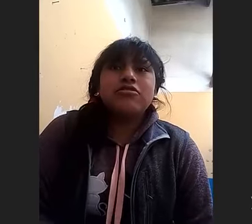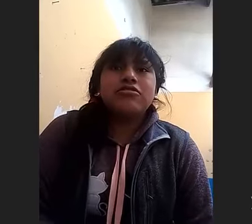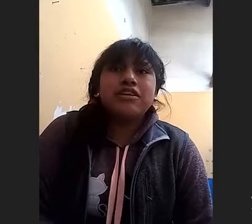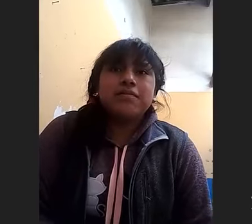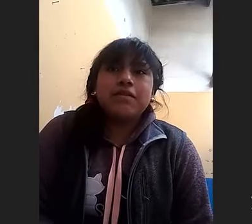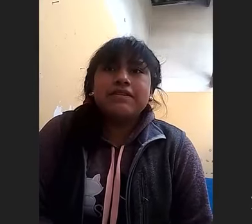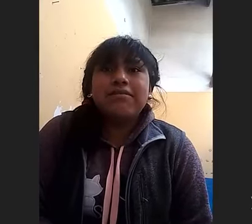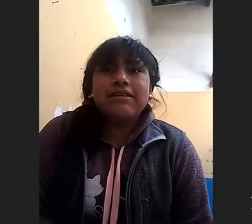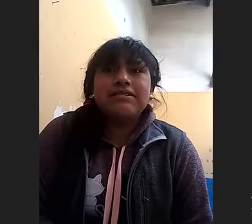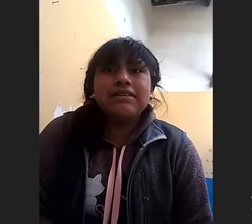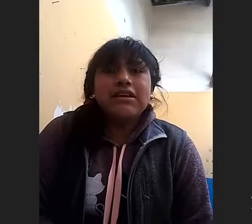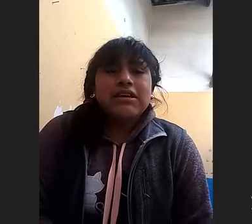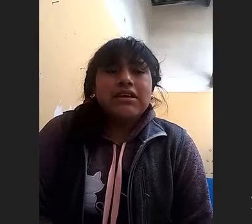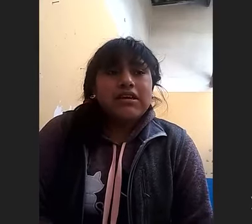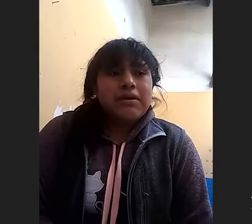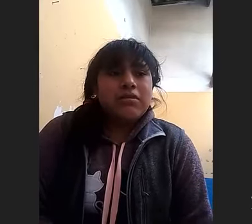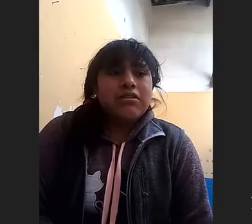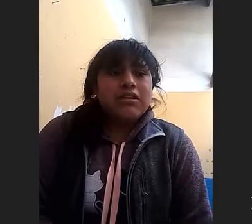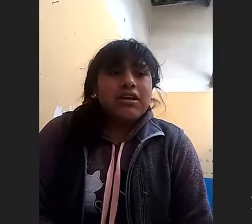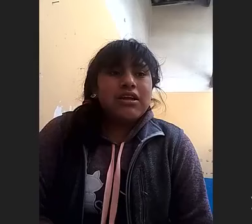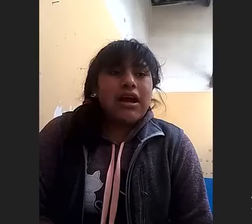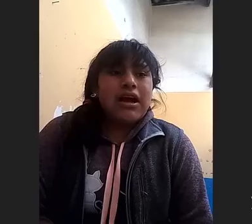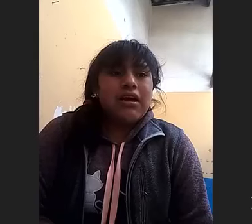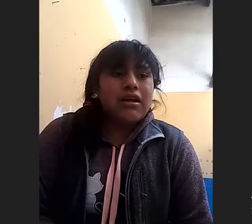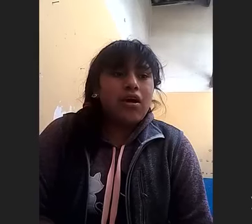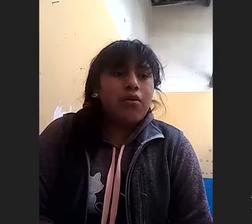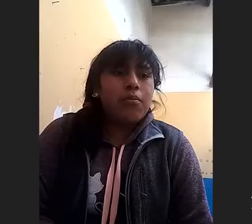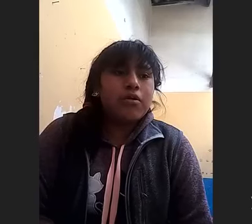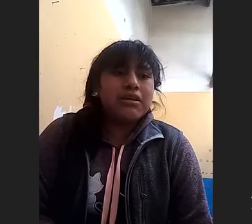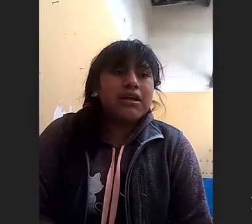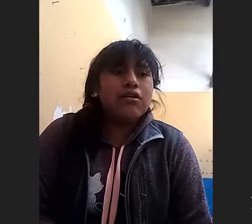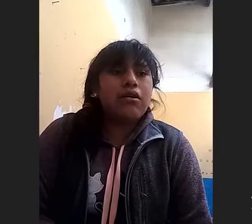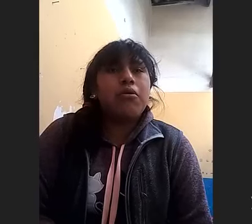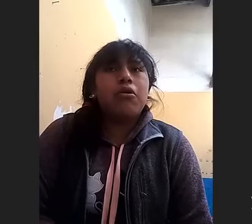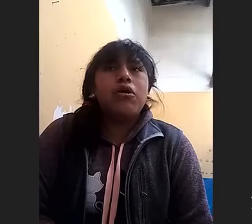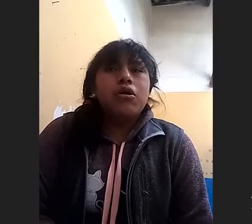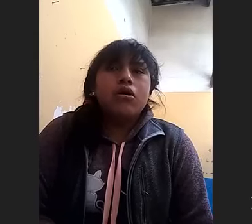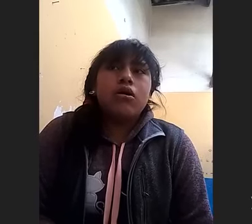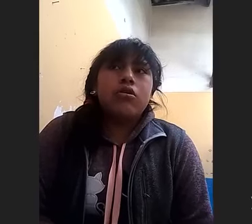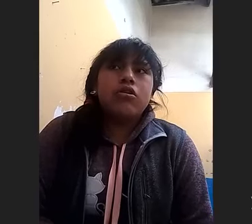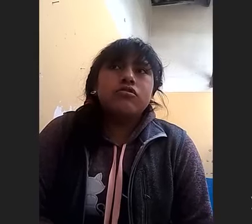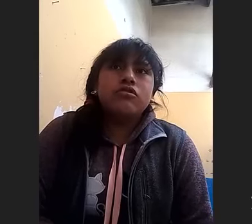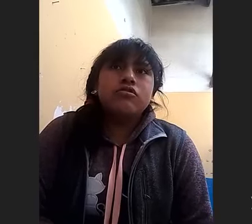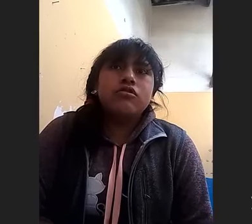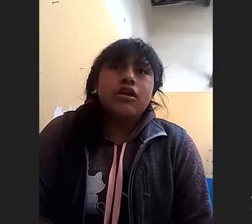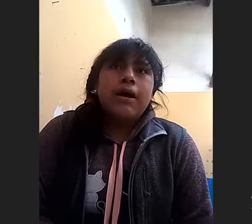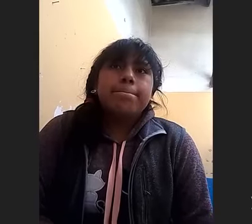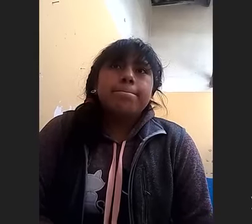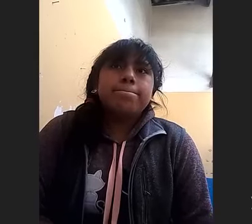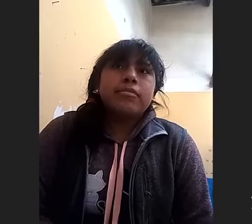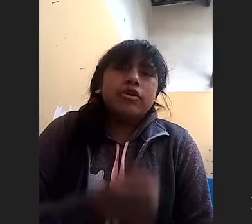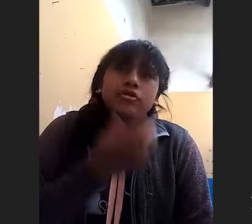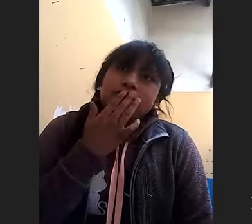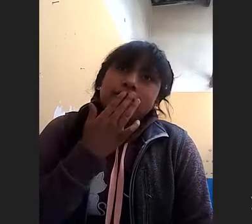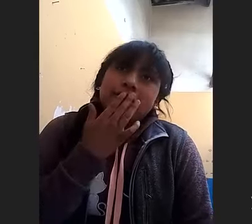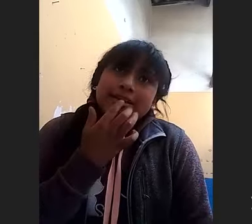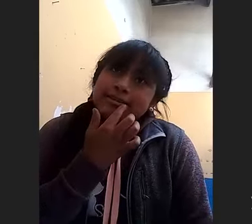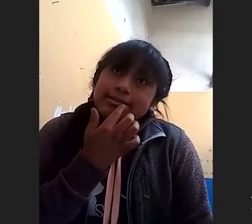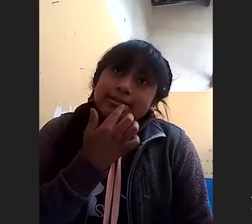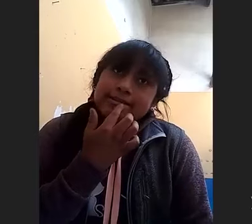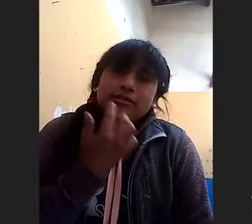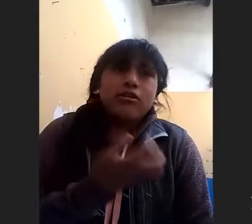alumnos responsables pero no tienen la oportunidad como los otros y otros que